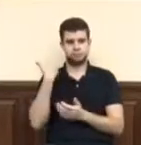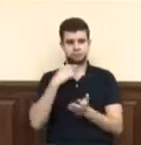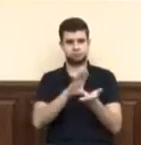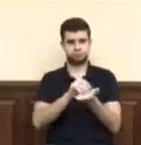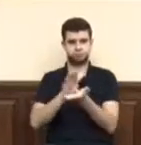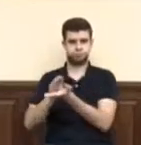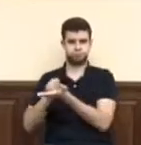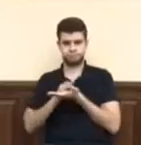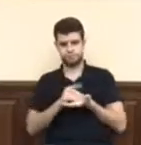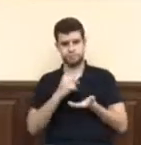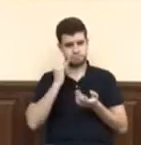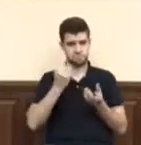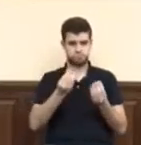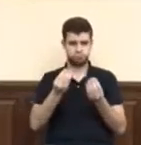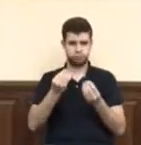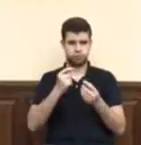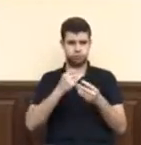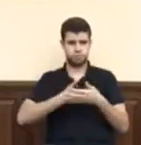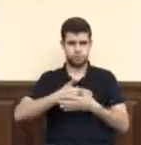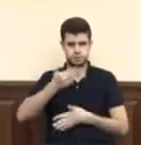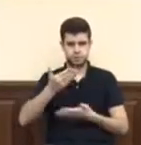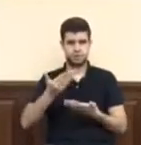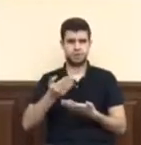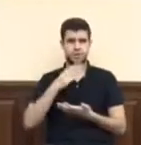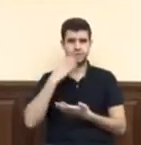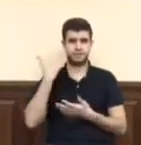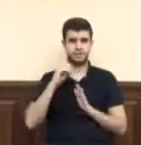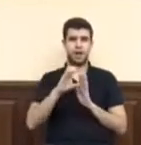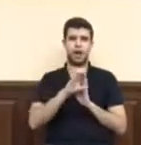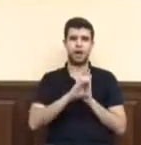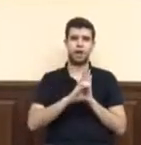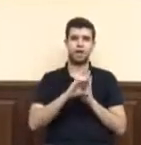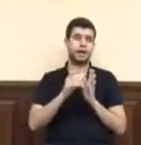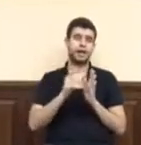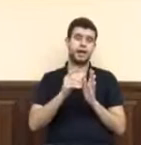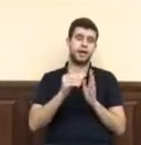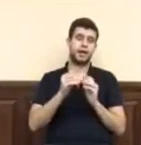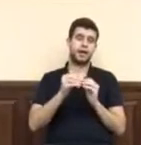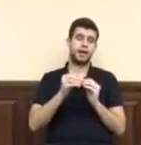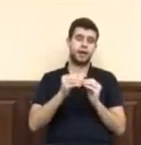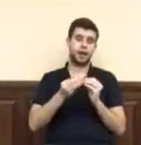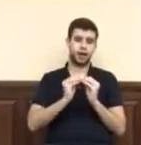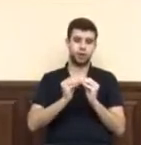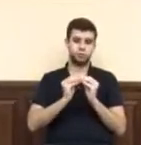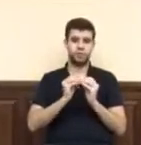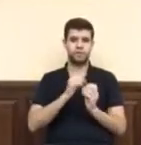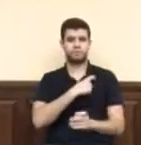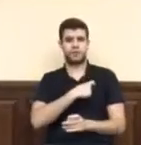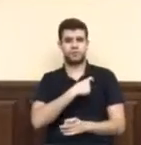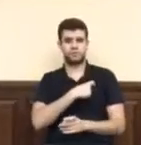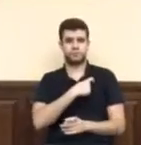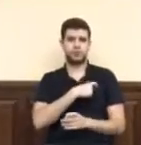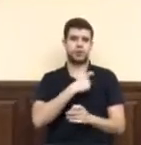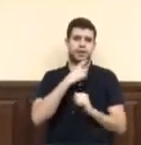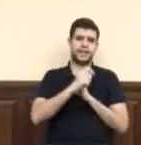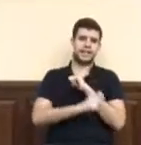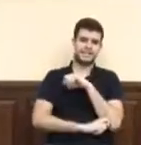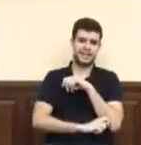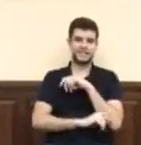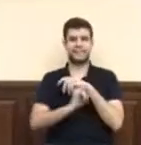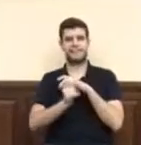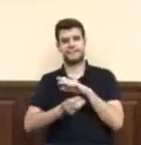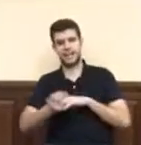medios de comunicación, la constitución de la famosa Comisión Especial de Estudio y Dirección de la Estrategia de Salida